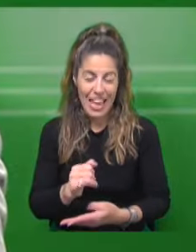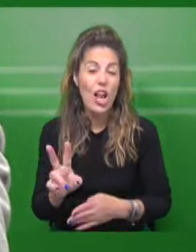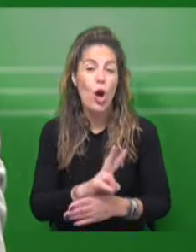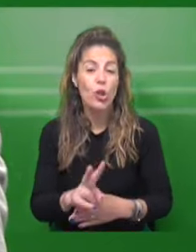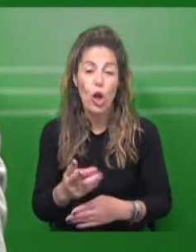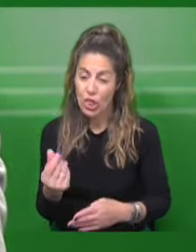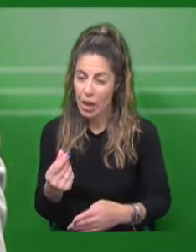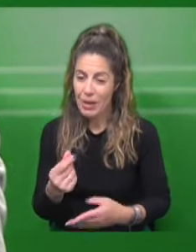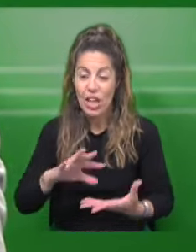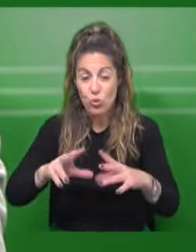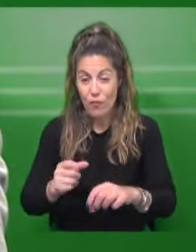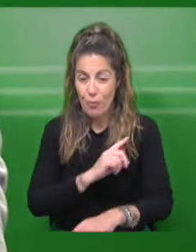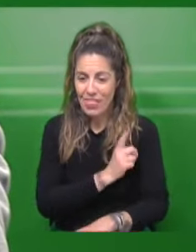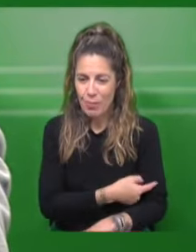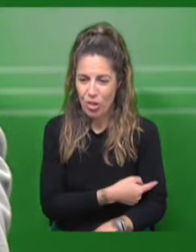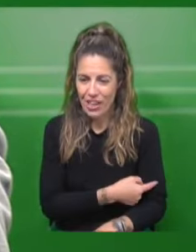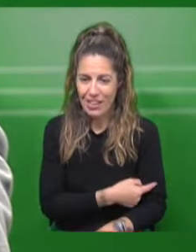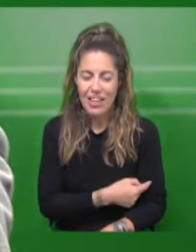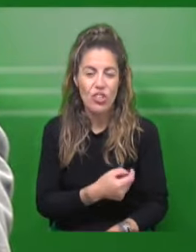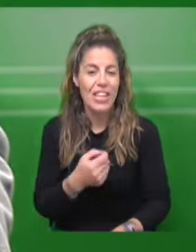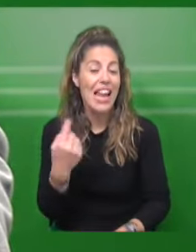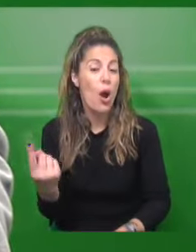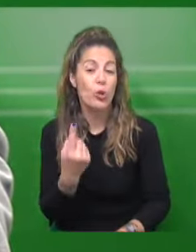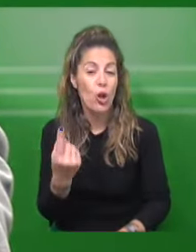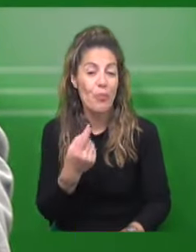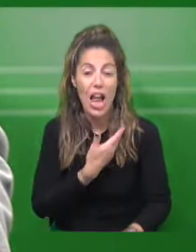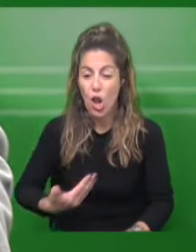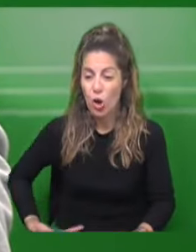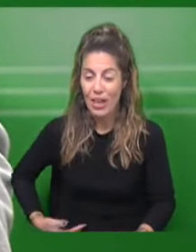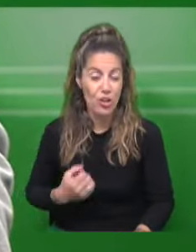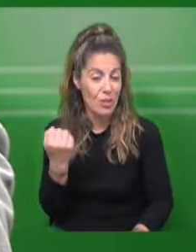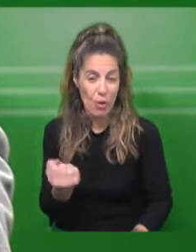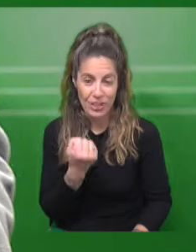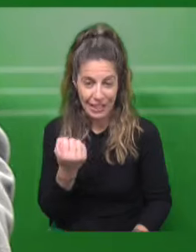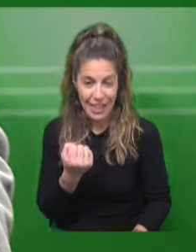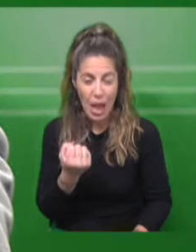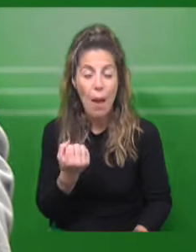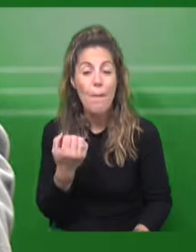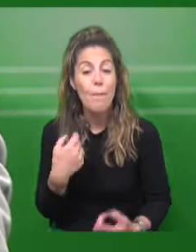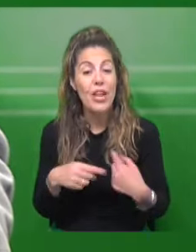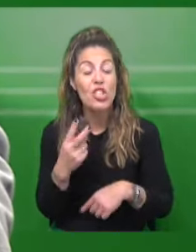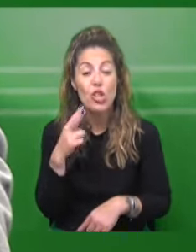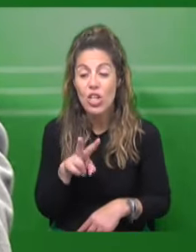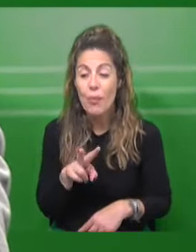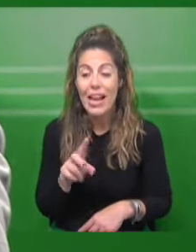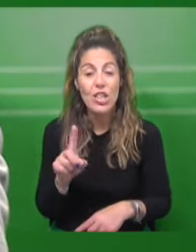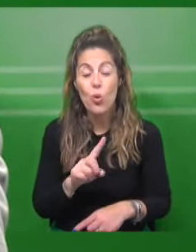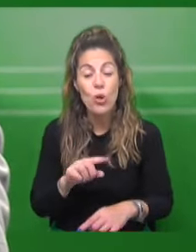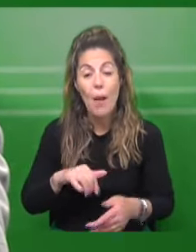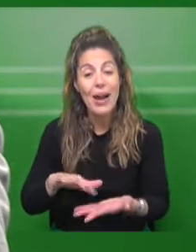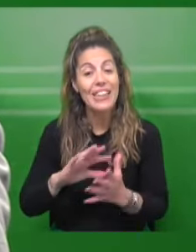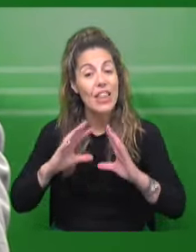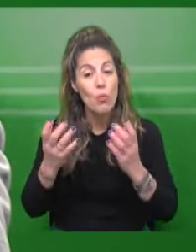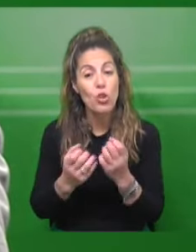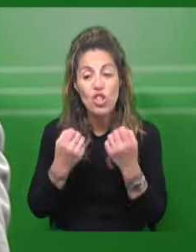control de la plata es una forma de poder entonces las autonomías de los gobiernos es muy importante pero si observan en ninguna parte del mundo se le